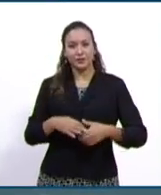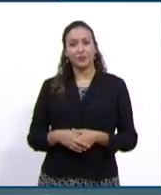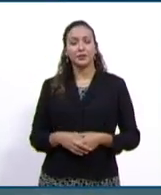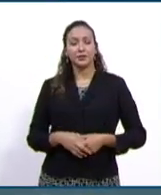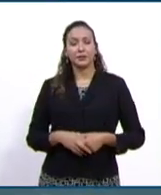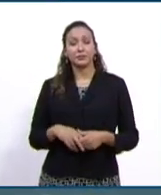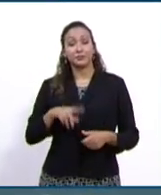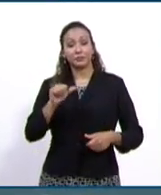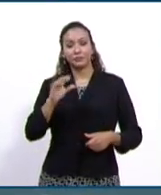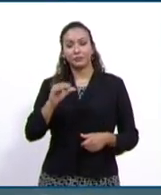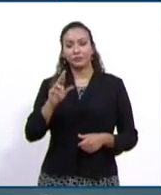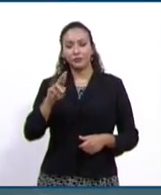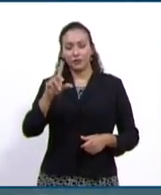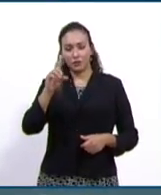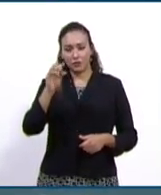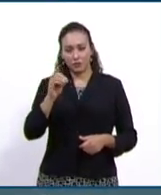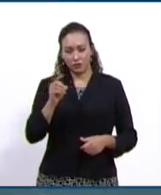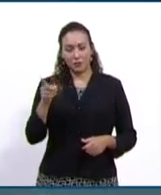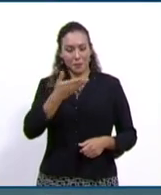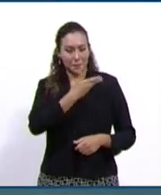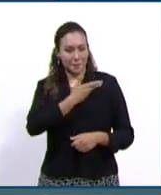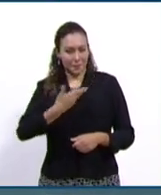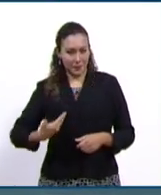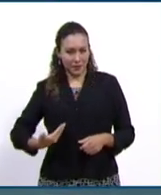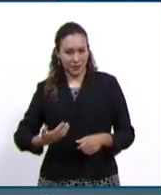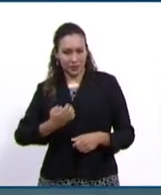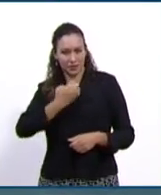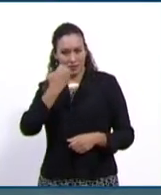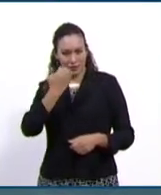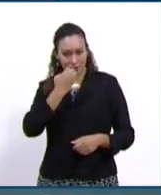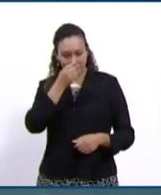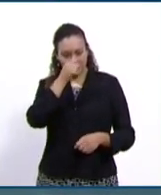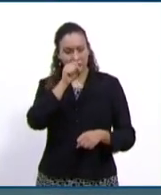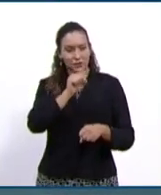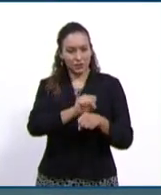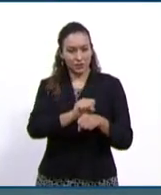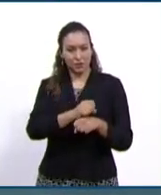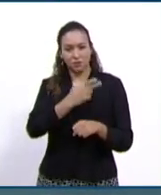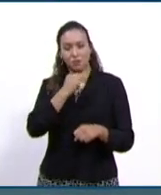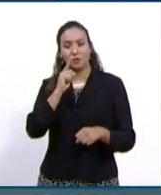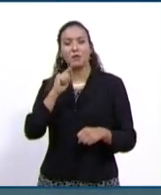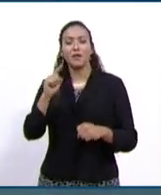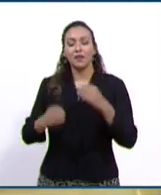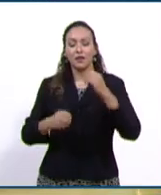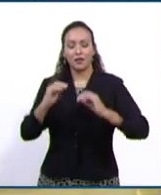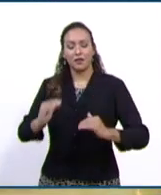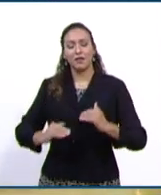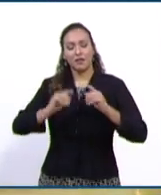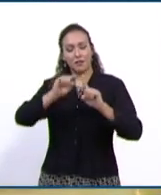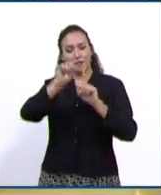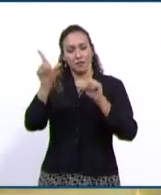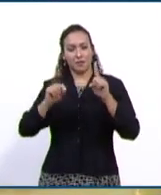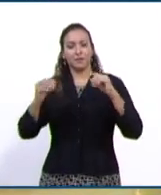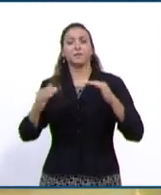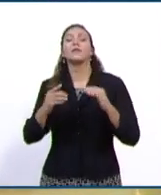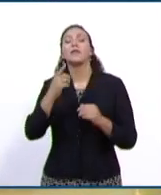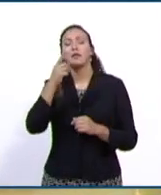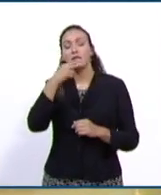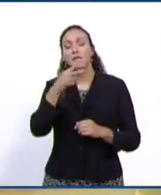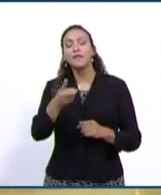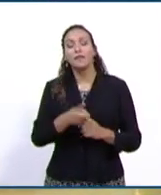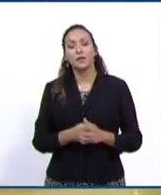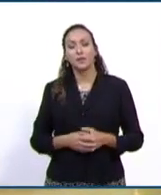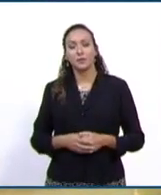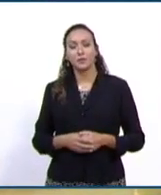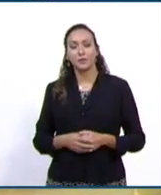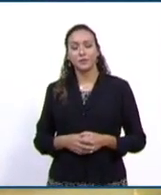Manuel Baraybar Tobar, presidente del Colegio de Secretarias y Secretarios de la Suprema Corte, apoyó que por regla